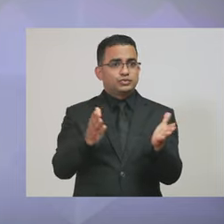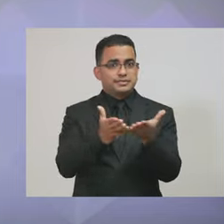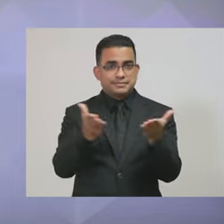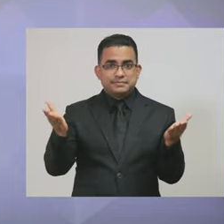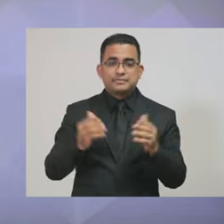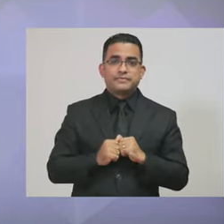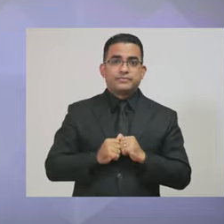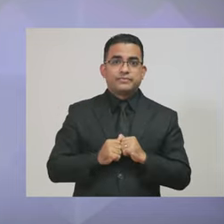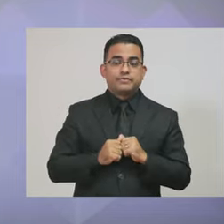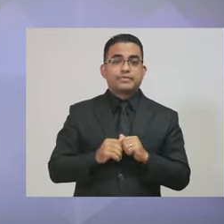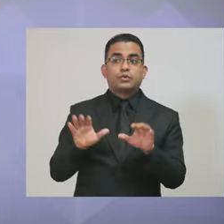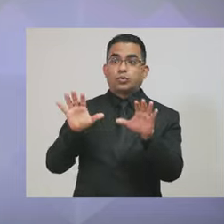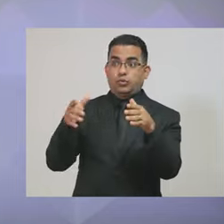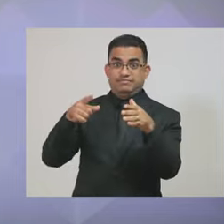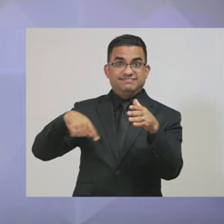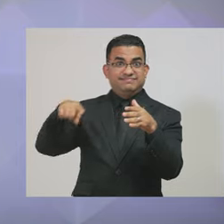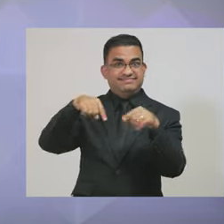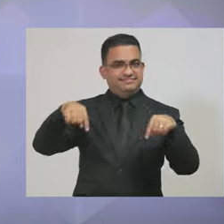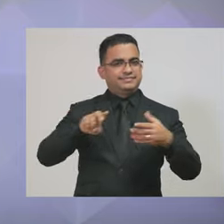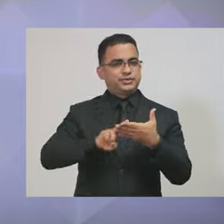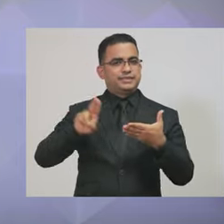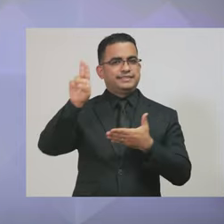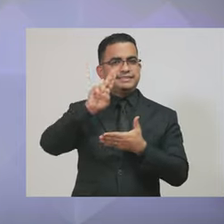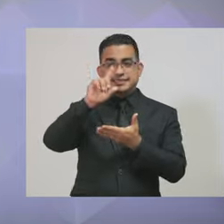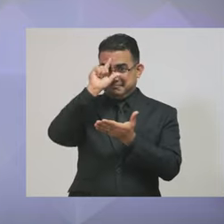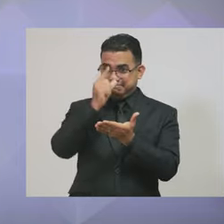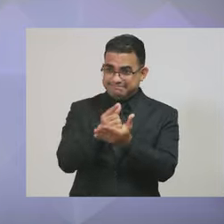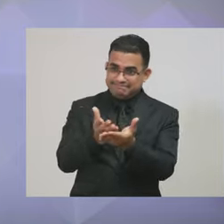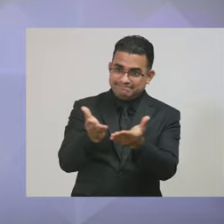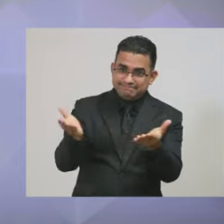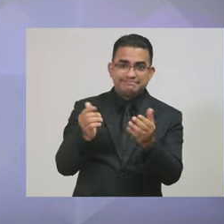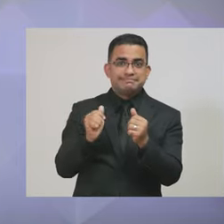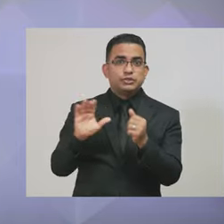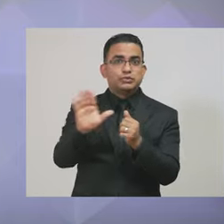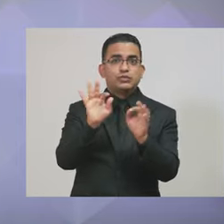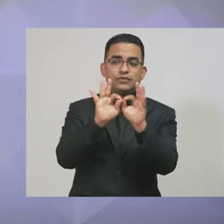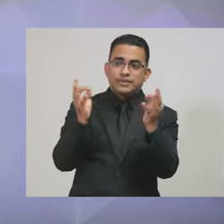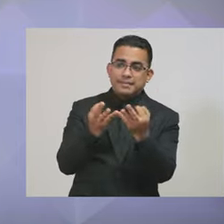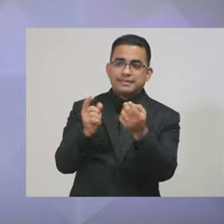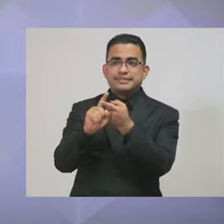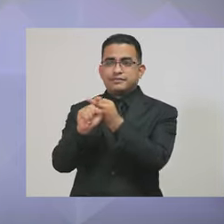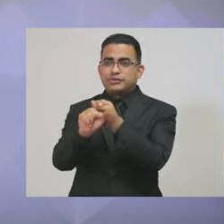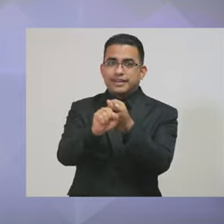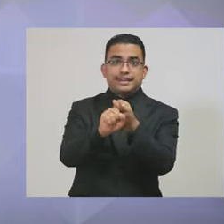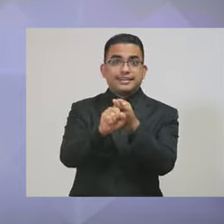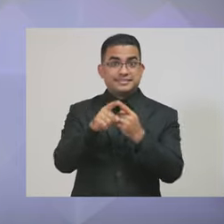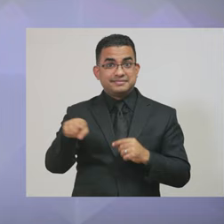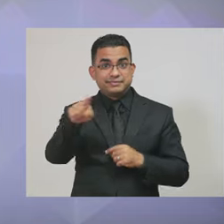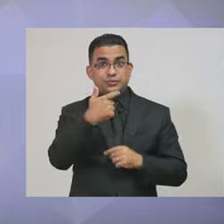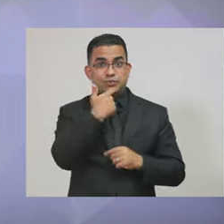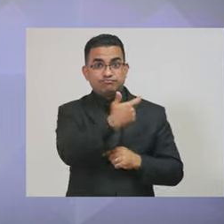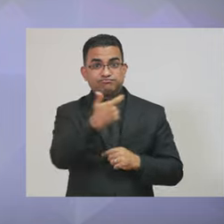y estudiantes y todo el equipo de la institución graduandos familiares y amigos